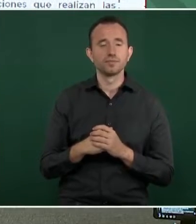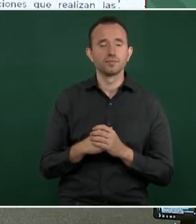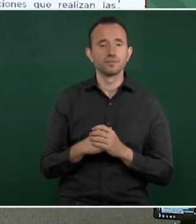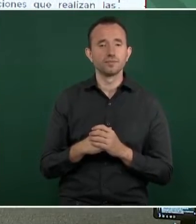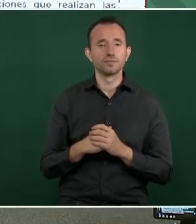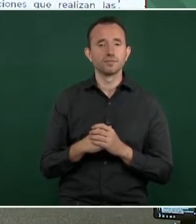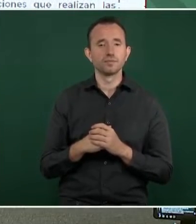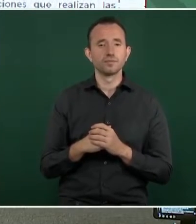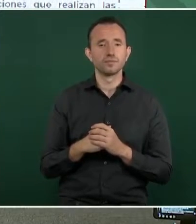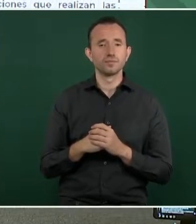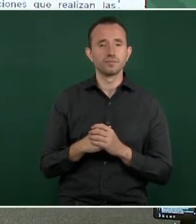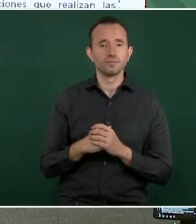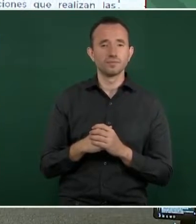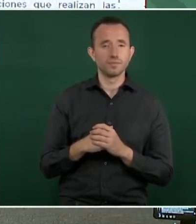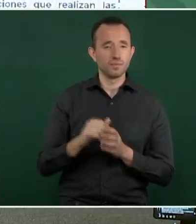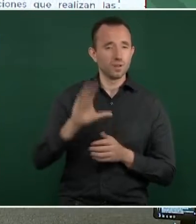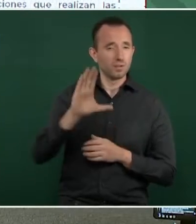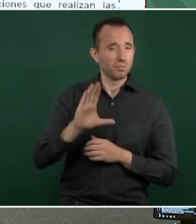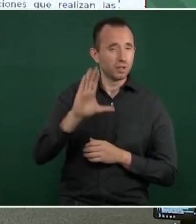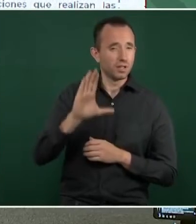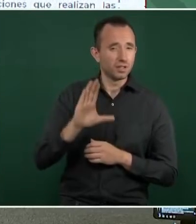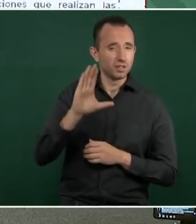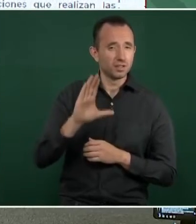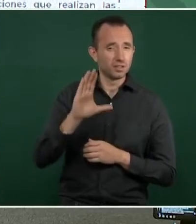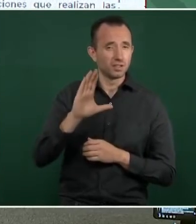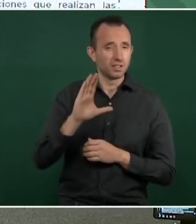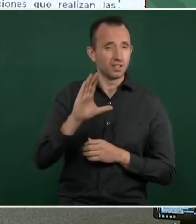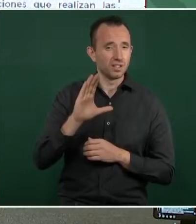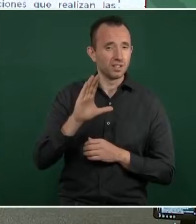presuntos delincuentes. 167.